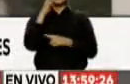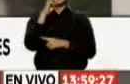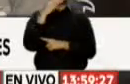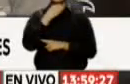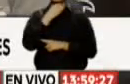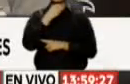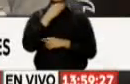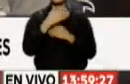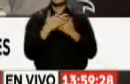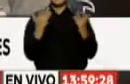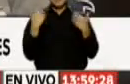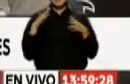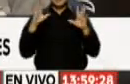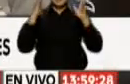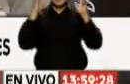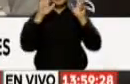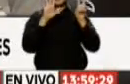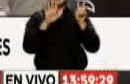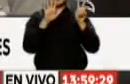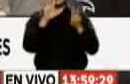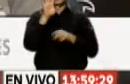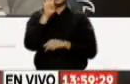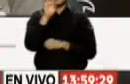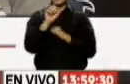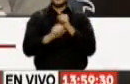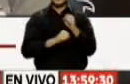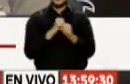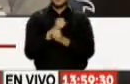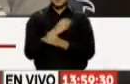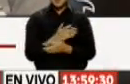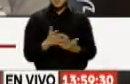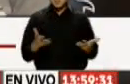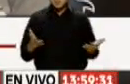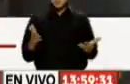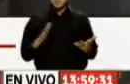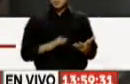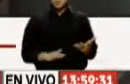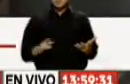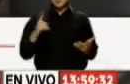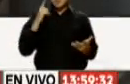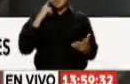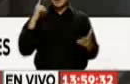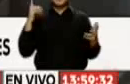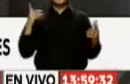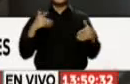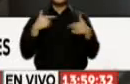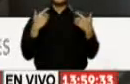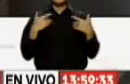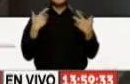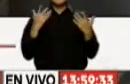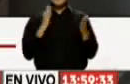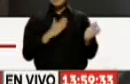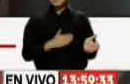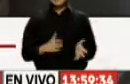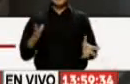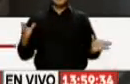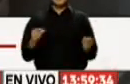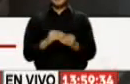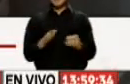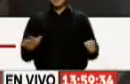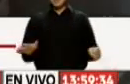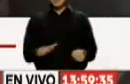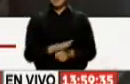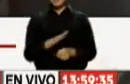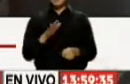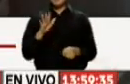agosto. Estamos celebrando 74 años de cantonización. Festividades que tienen una programación amplia en